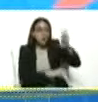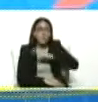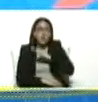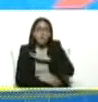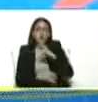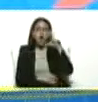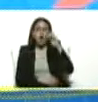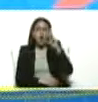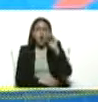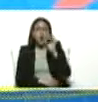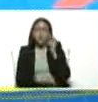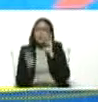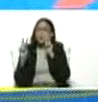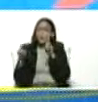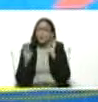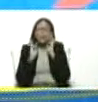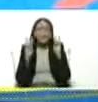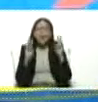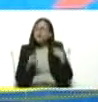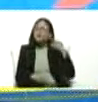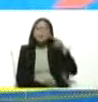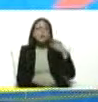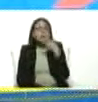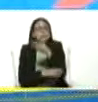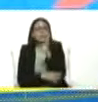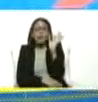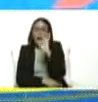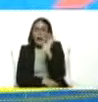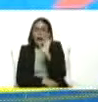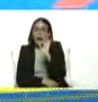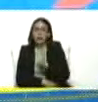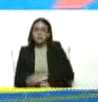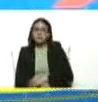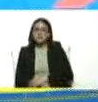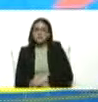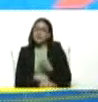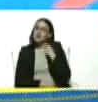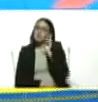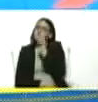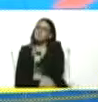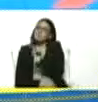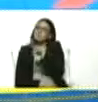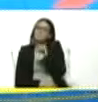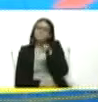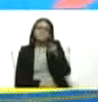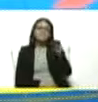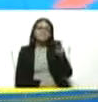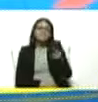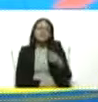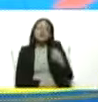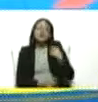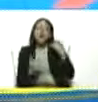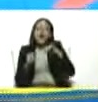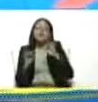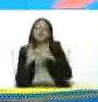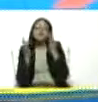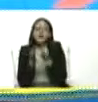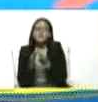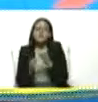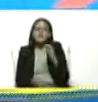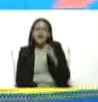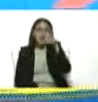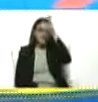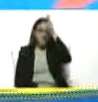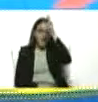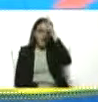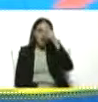al teleférico, nunca había ido. A los médanos se había ido. Pero como mi familia es de allá, yo en Fancón